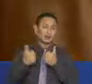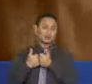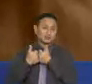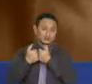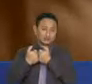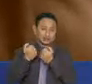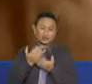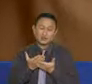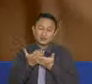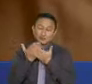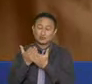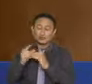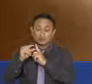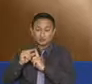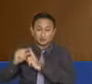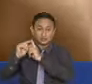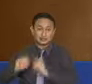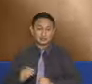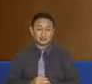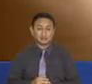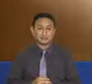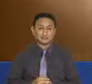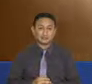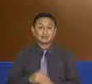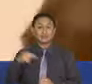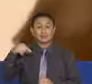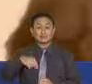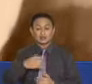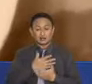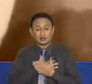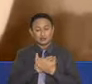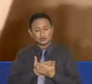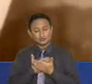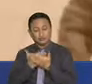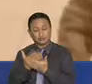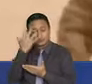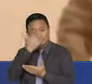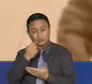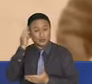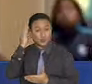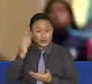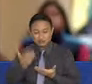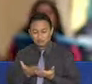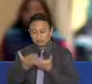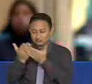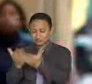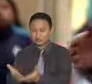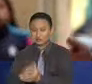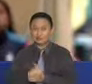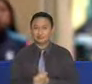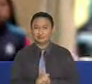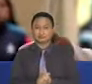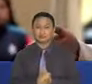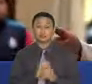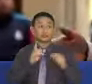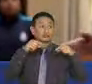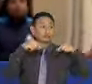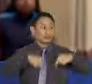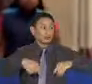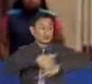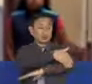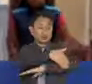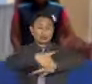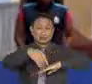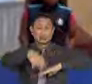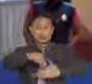pretendientes y pasó a definirse como el acto de regalar algo bonito a una mujer y fue aquí en estas calles del